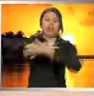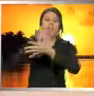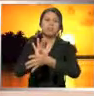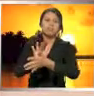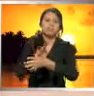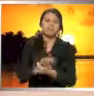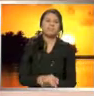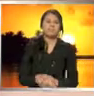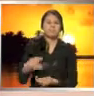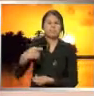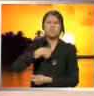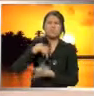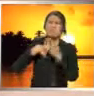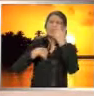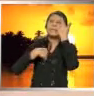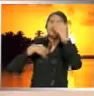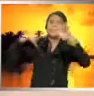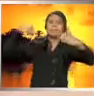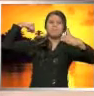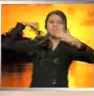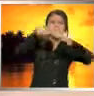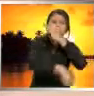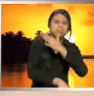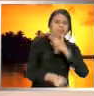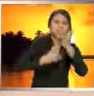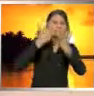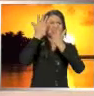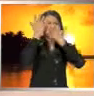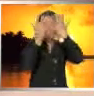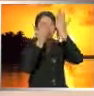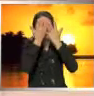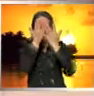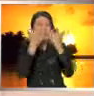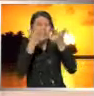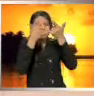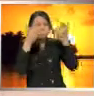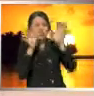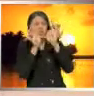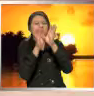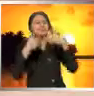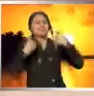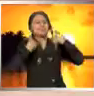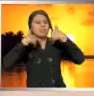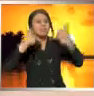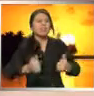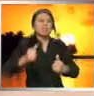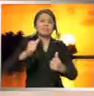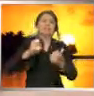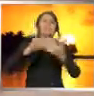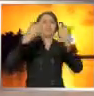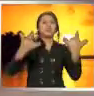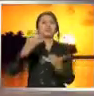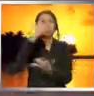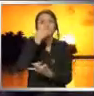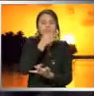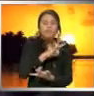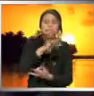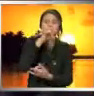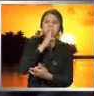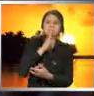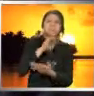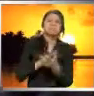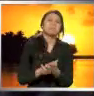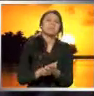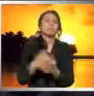que yo buscaba era poder ir al fondo de la historia para poder entender el origen de nuestros mitos y tabús. Si no entendemos dónde